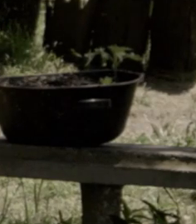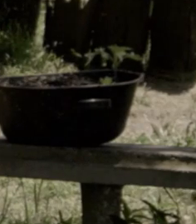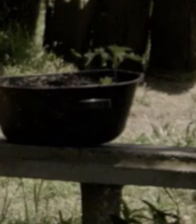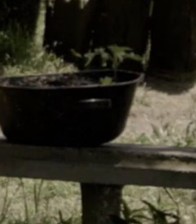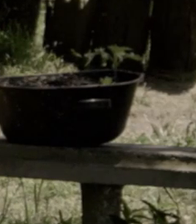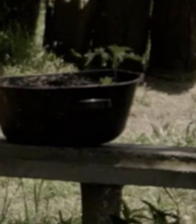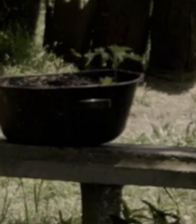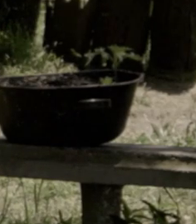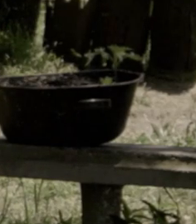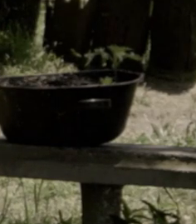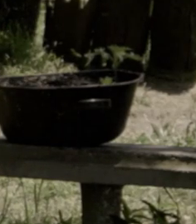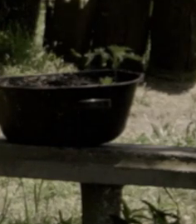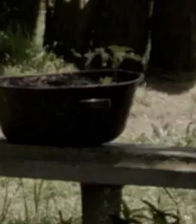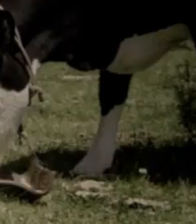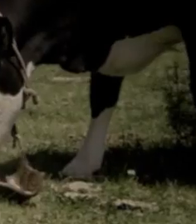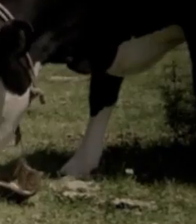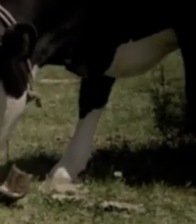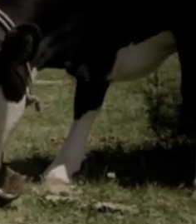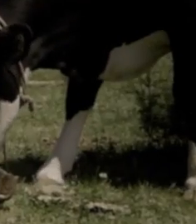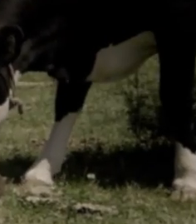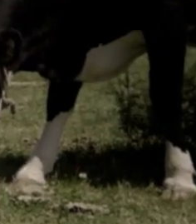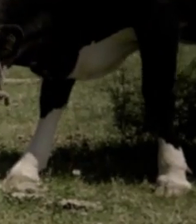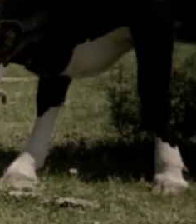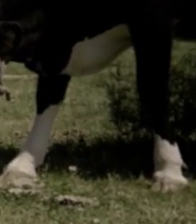trato de no acordarme esa parte